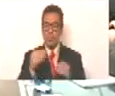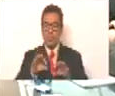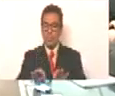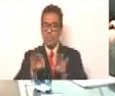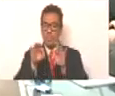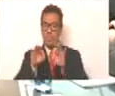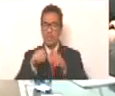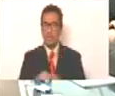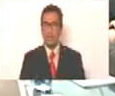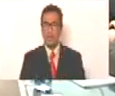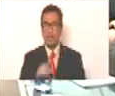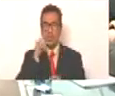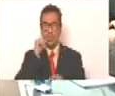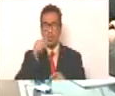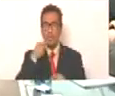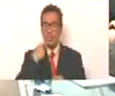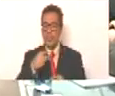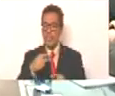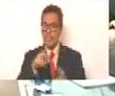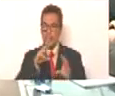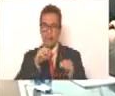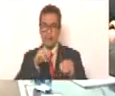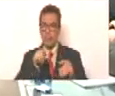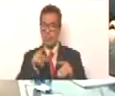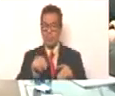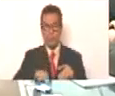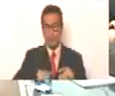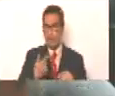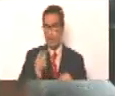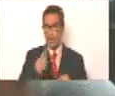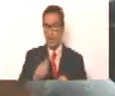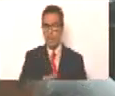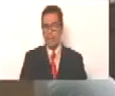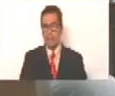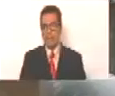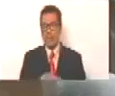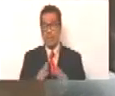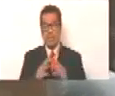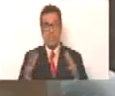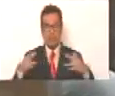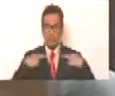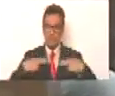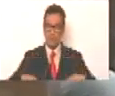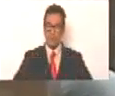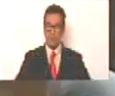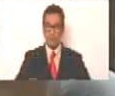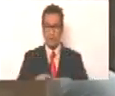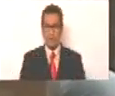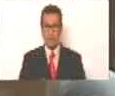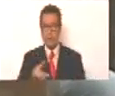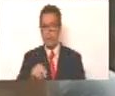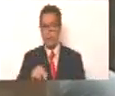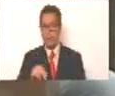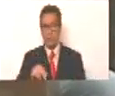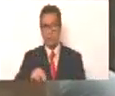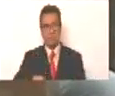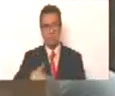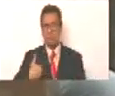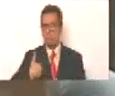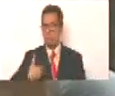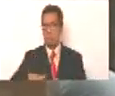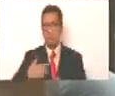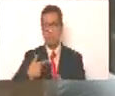ser indescriptible, un ser de tal dimensión humana que no le importó su destino